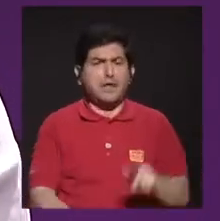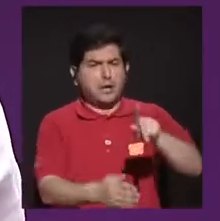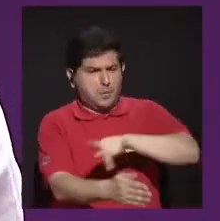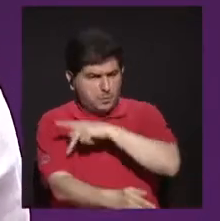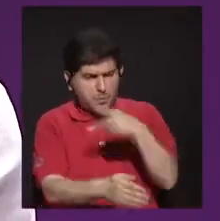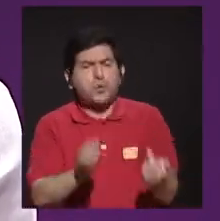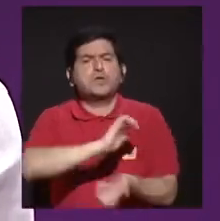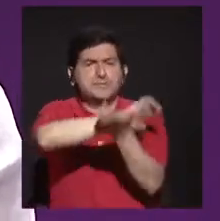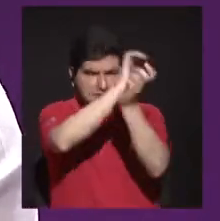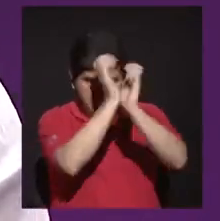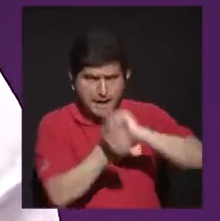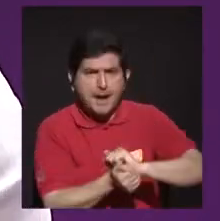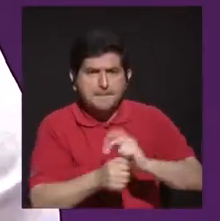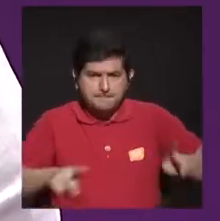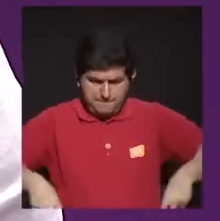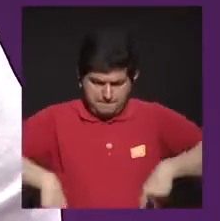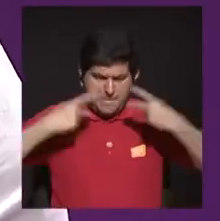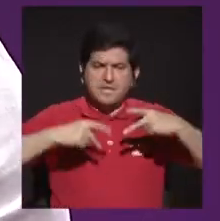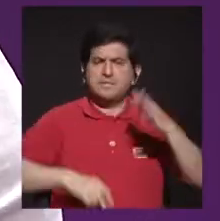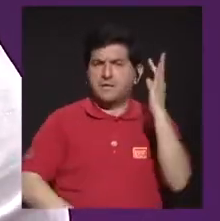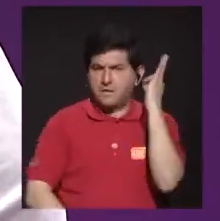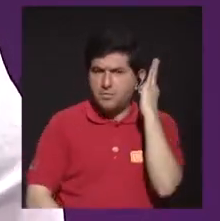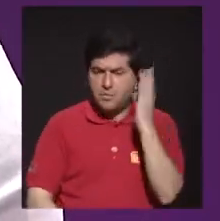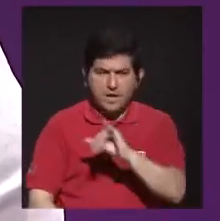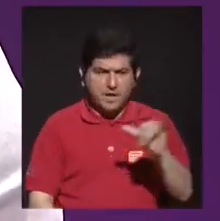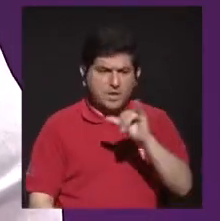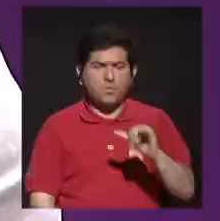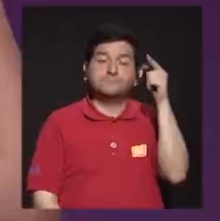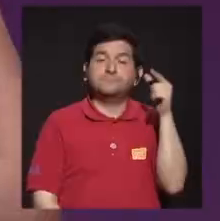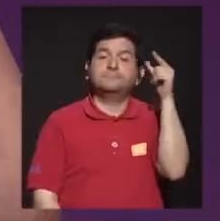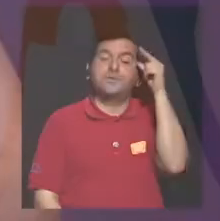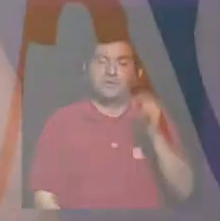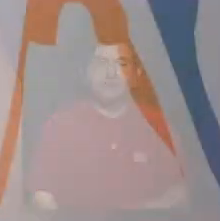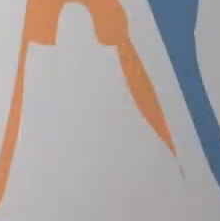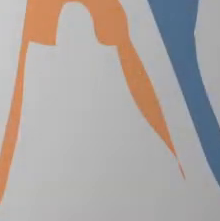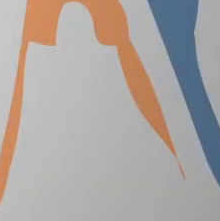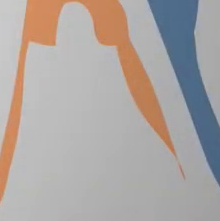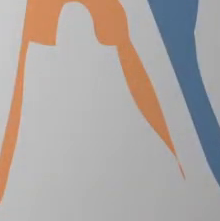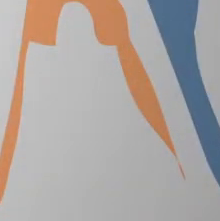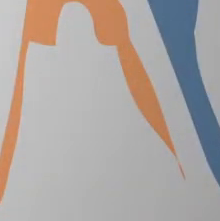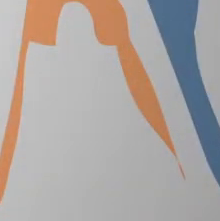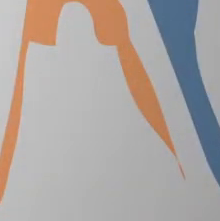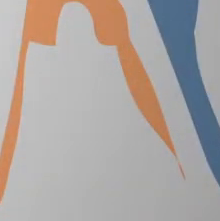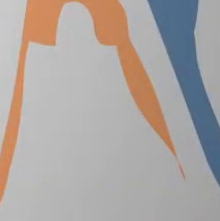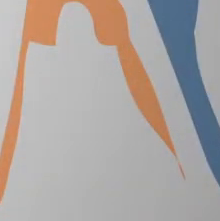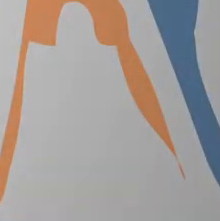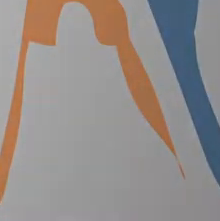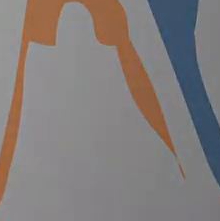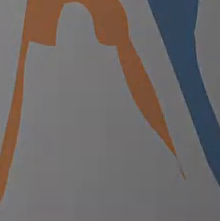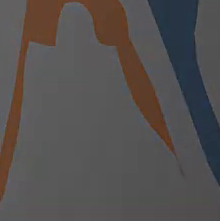realmente transforma la vida de las mujeres y de los seres humanos. Vamos a un corte y regresamos pronto.